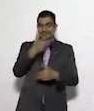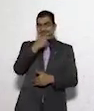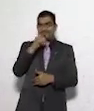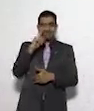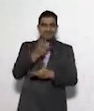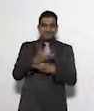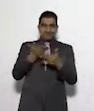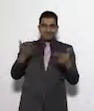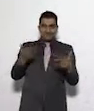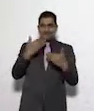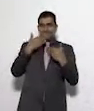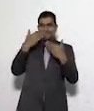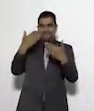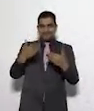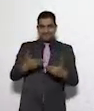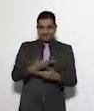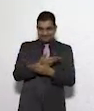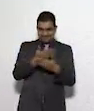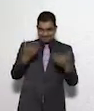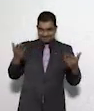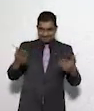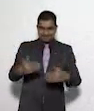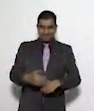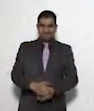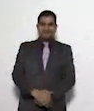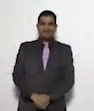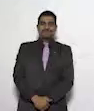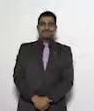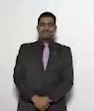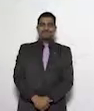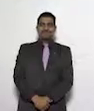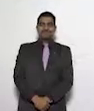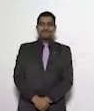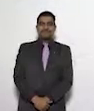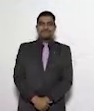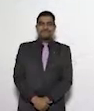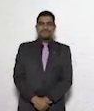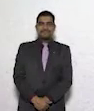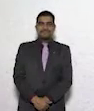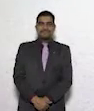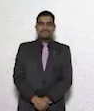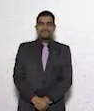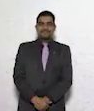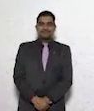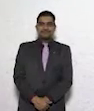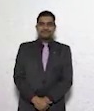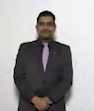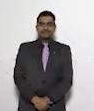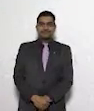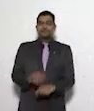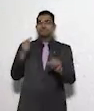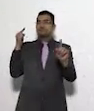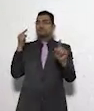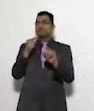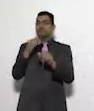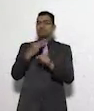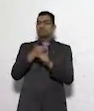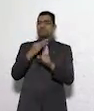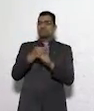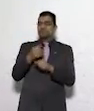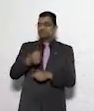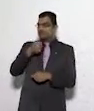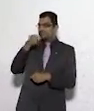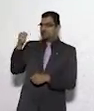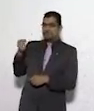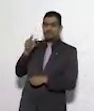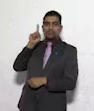señores, sean todas y todos ustedes bienvenidos. Para dar inicio a este acto, tiene la palabra la